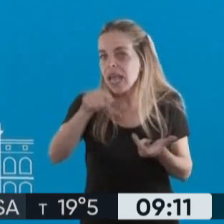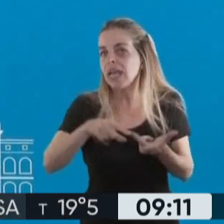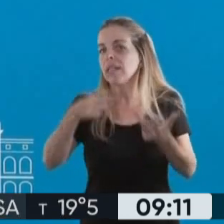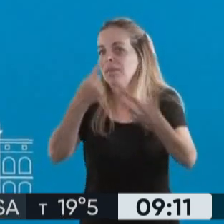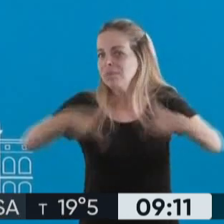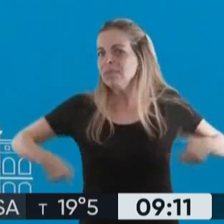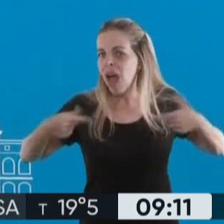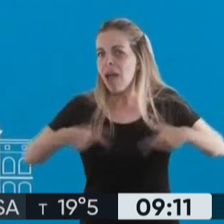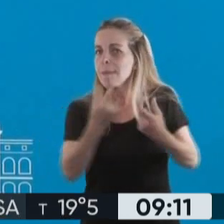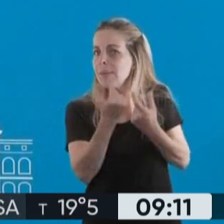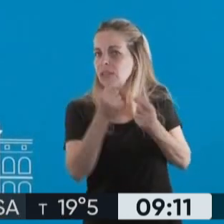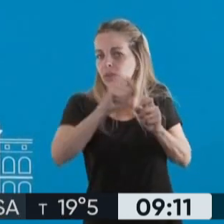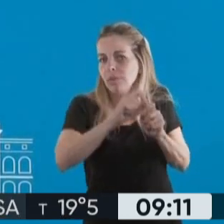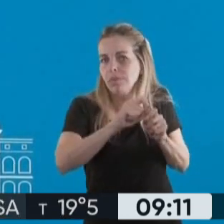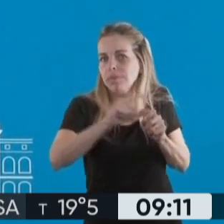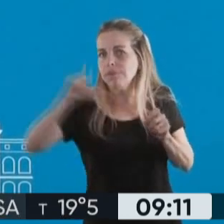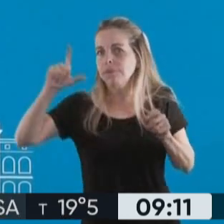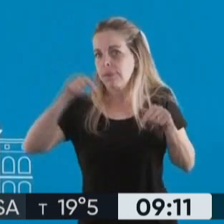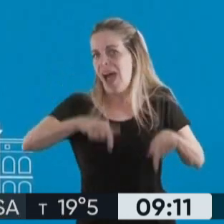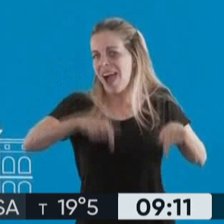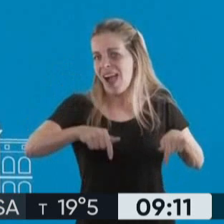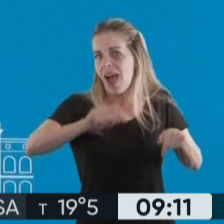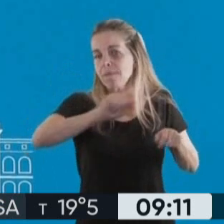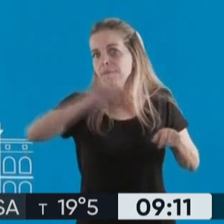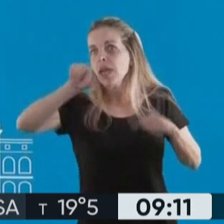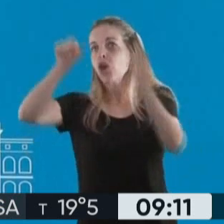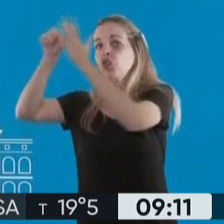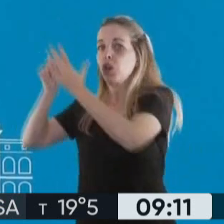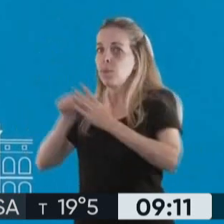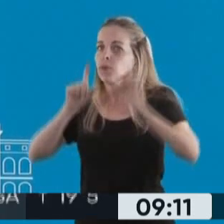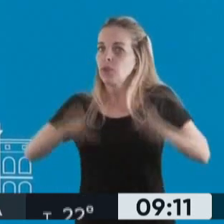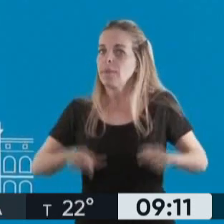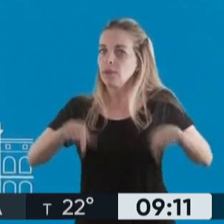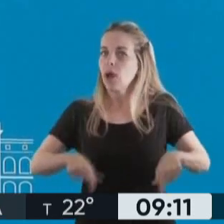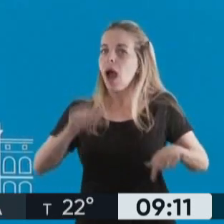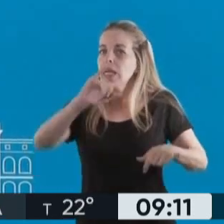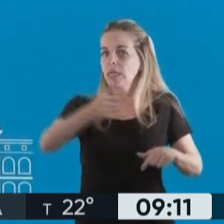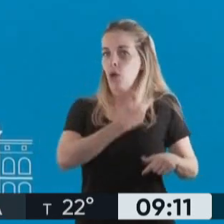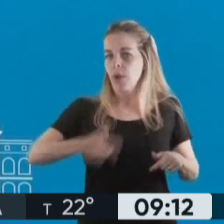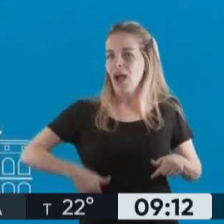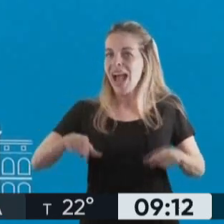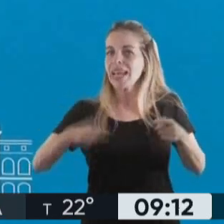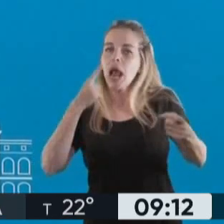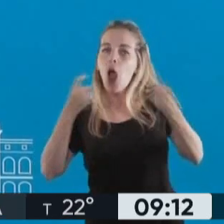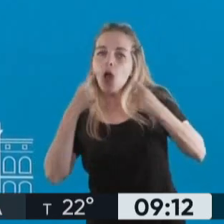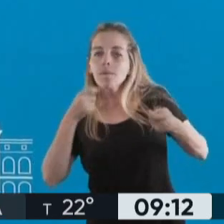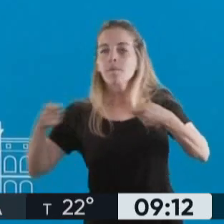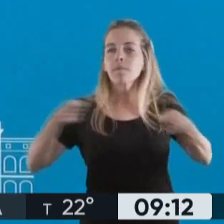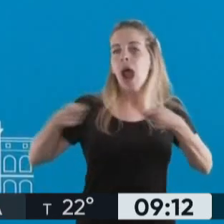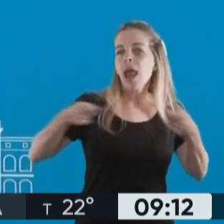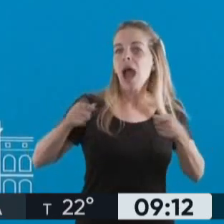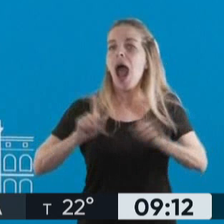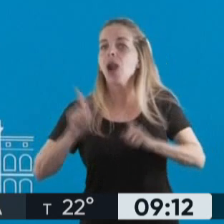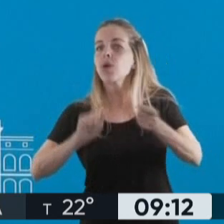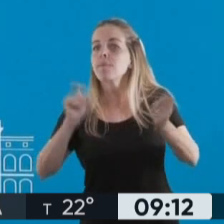están creciendo mucho a nivel internacional, y si esto no sucede, existe la posibilidad de manejar alguna modificación